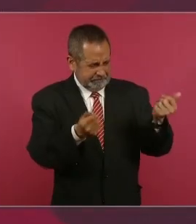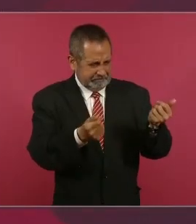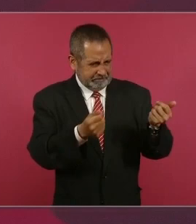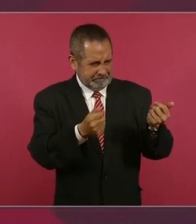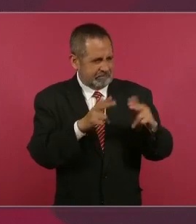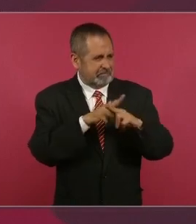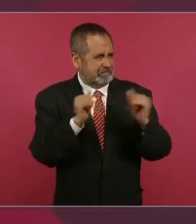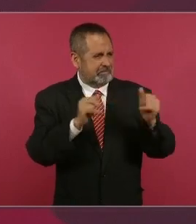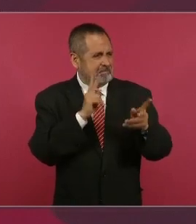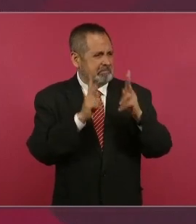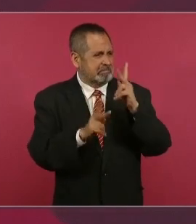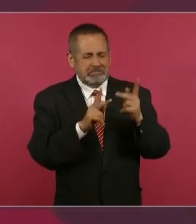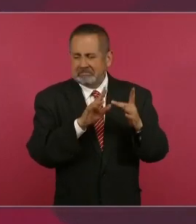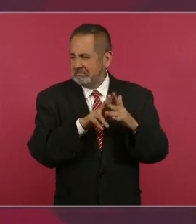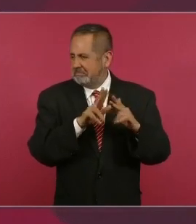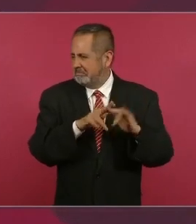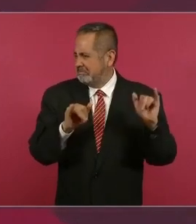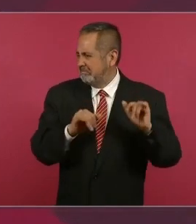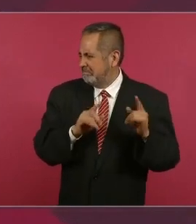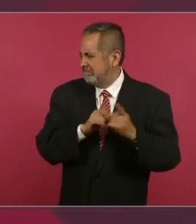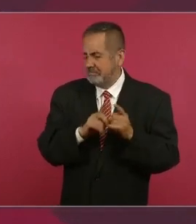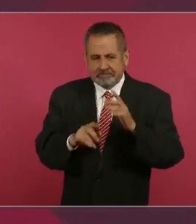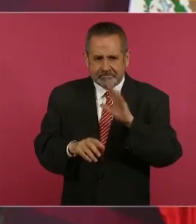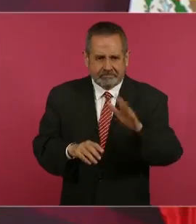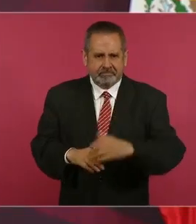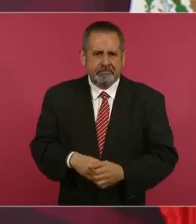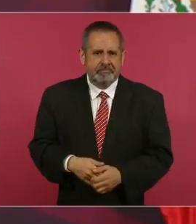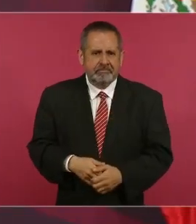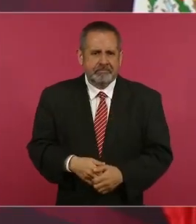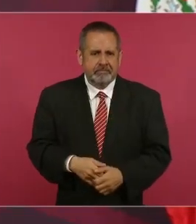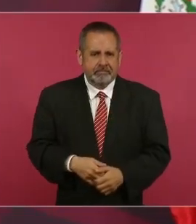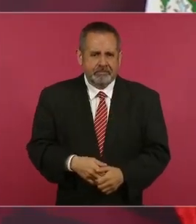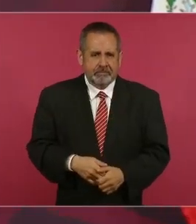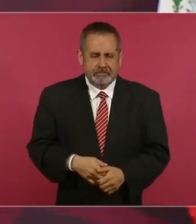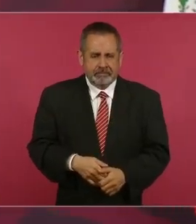Contigo ni media palabra. No.